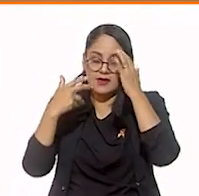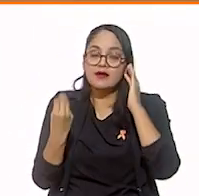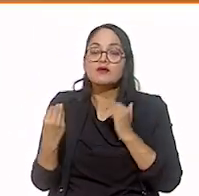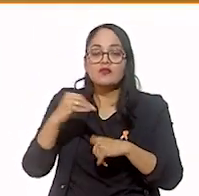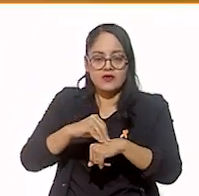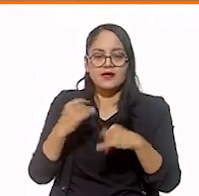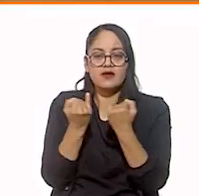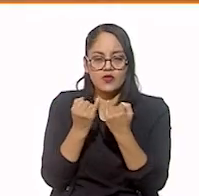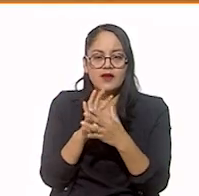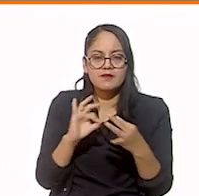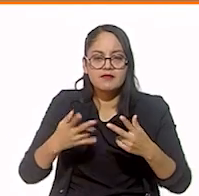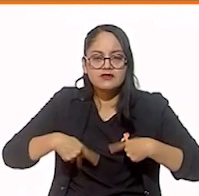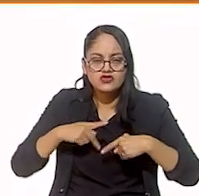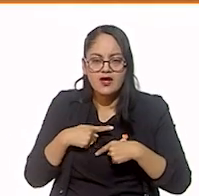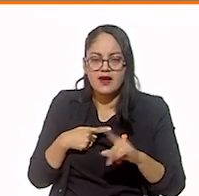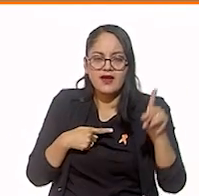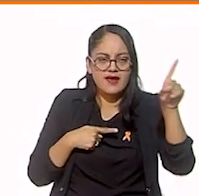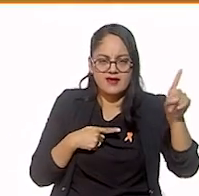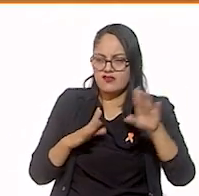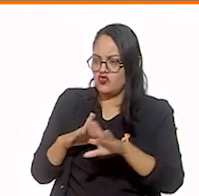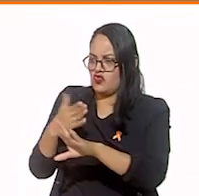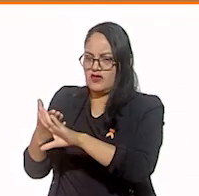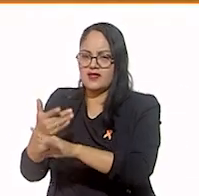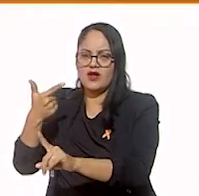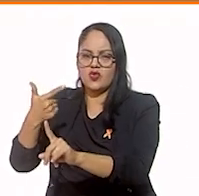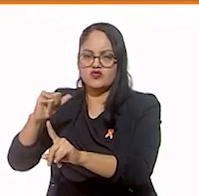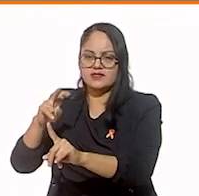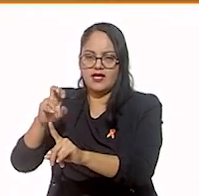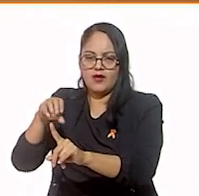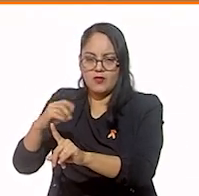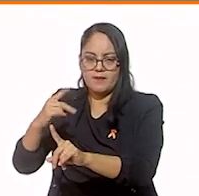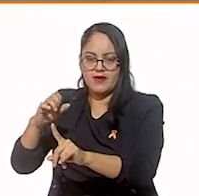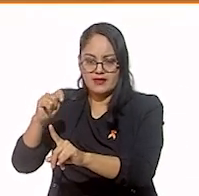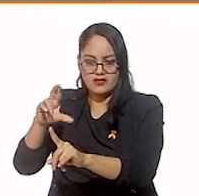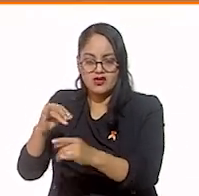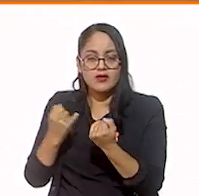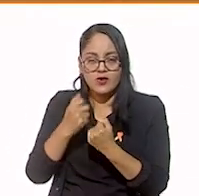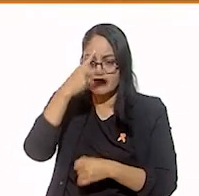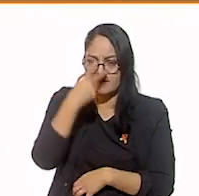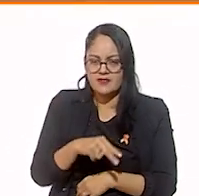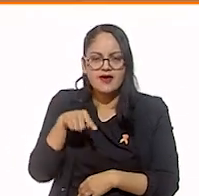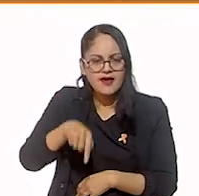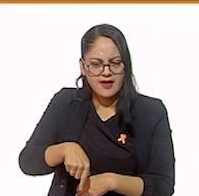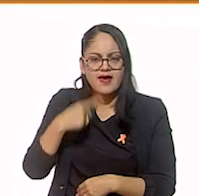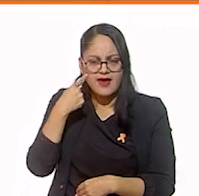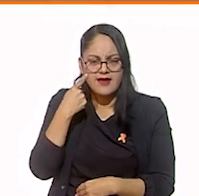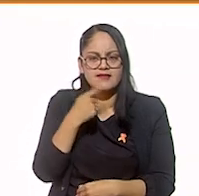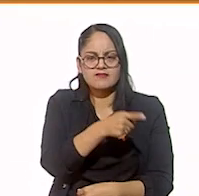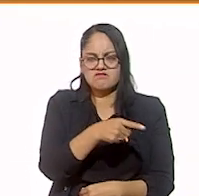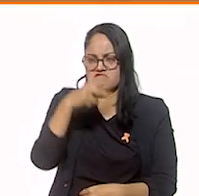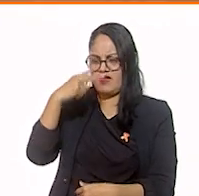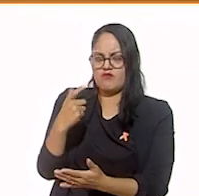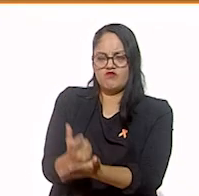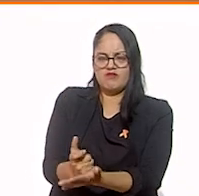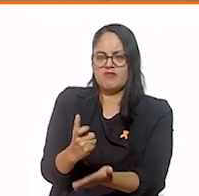agrede personalmente y directamente al presidente Gustavo Petro, y lo estamos viendo también en México, donde permanentemente el país es criminalizado, el país es amenazado